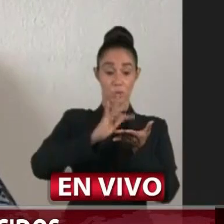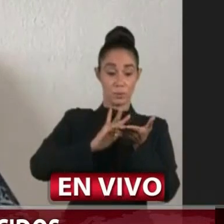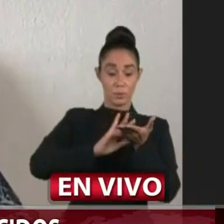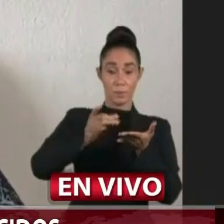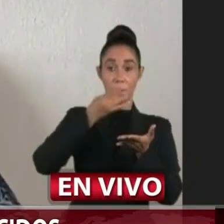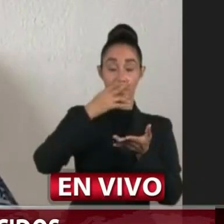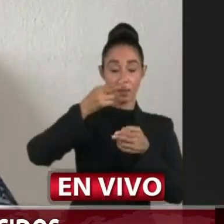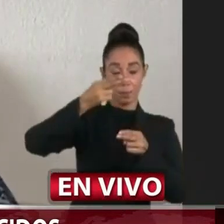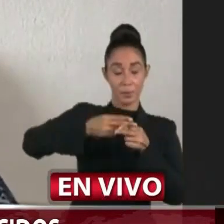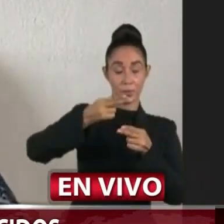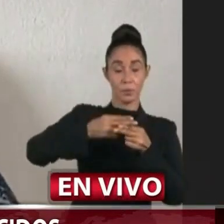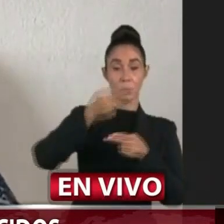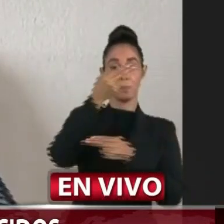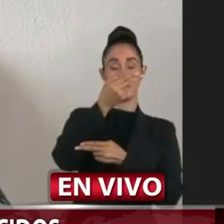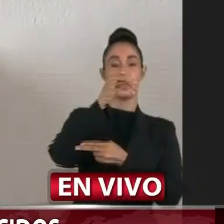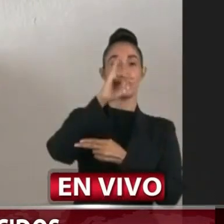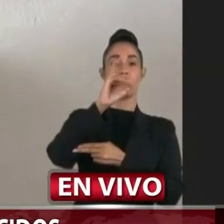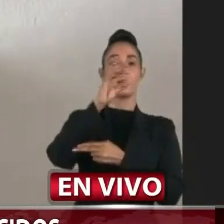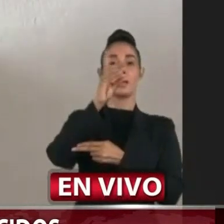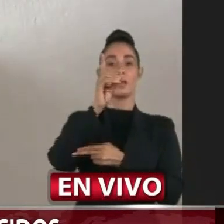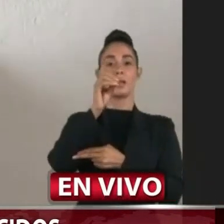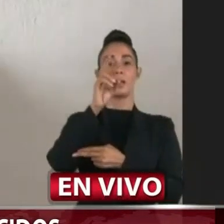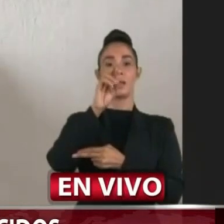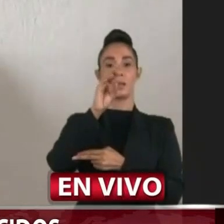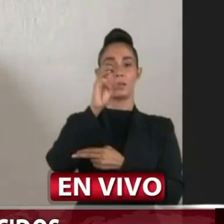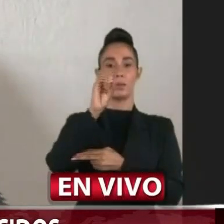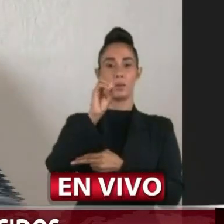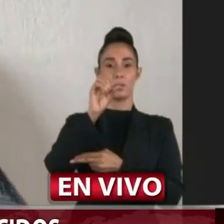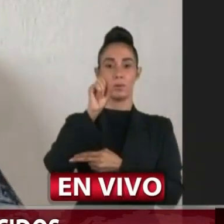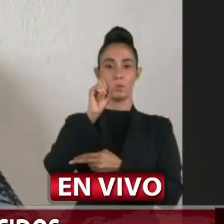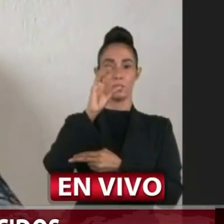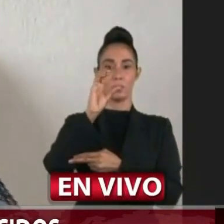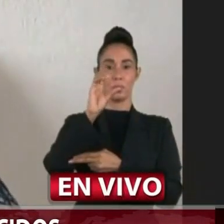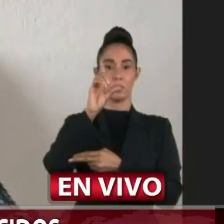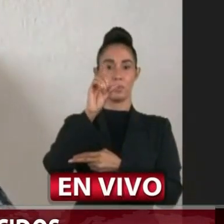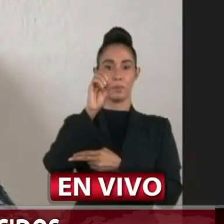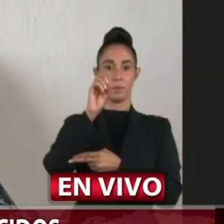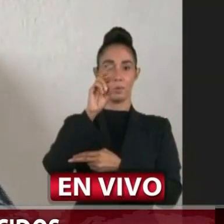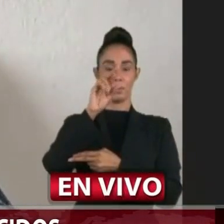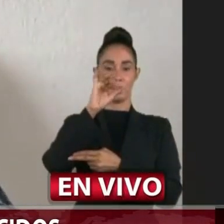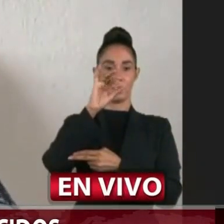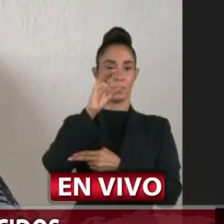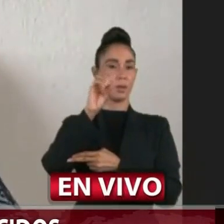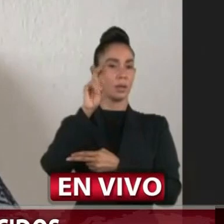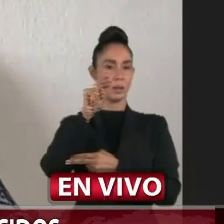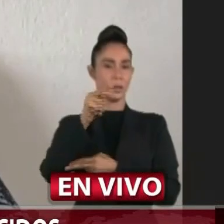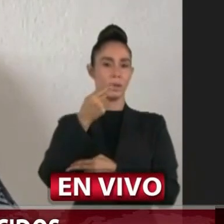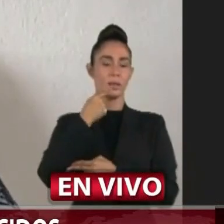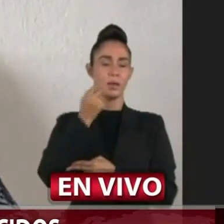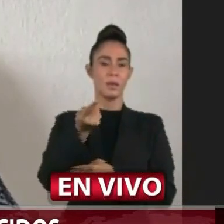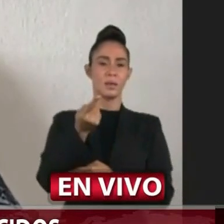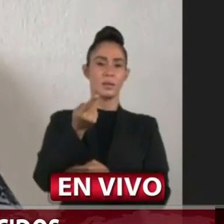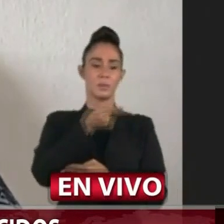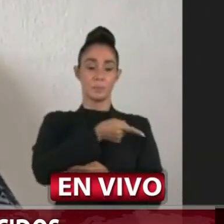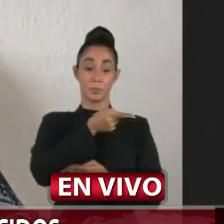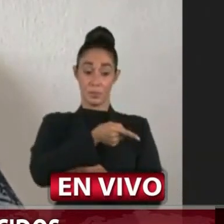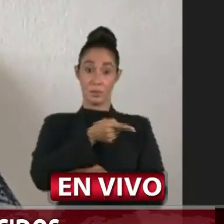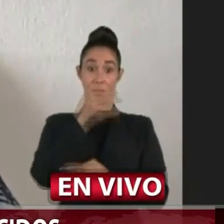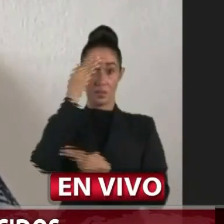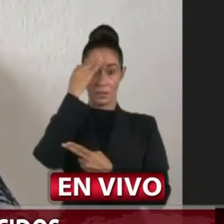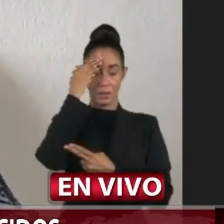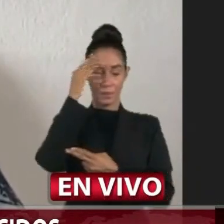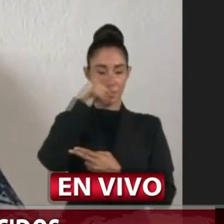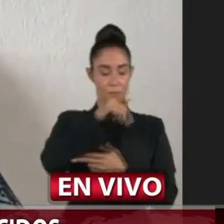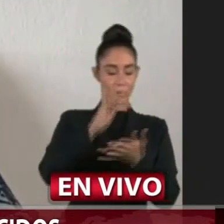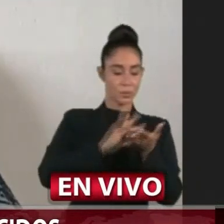casos de enfermedades cardíacas en algunos pacientes con COVID que se ha estado utilizando este medicamento. Sabemos que este es uno de los medicamentos